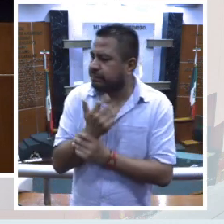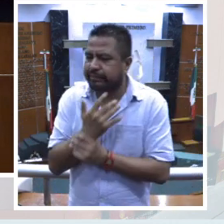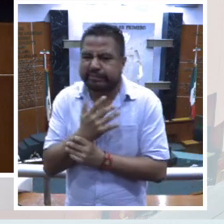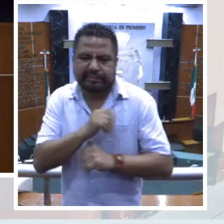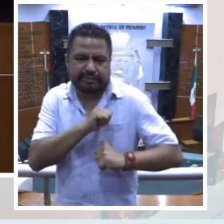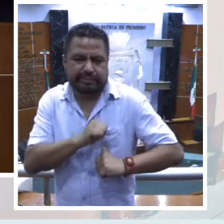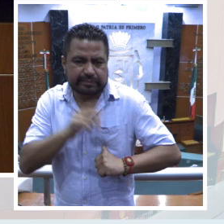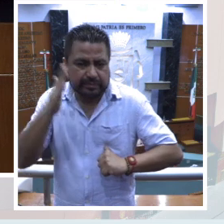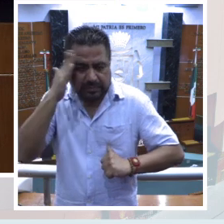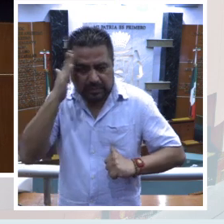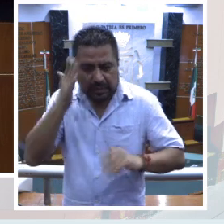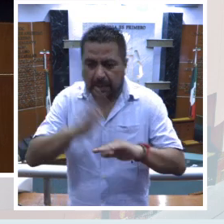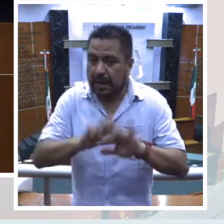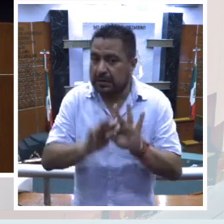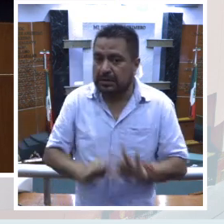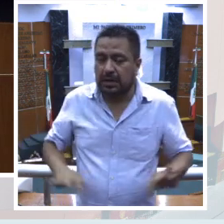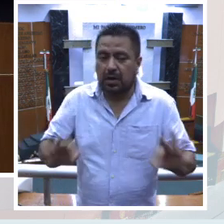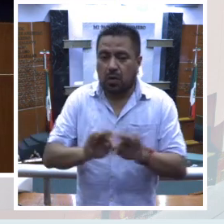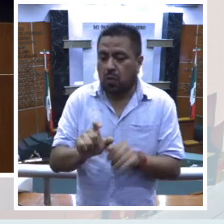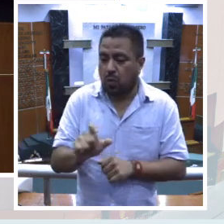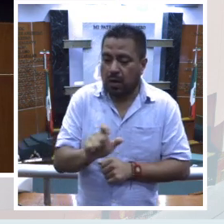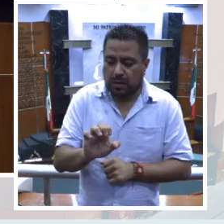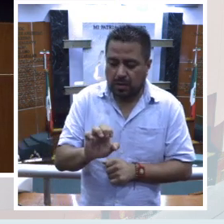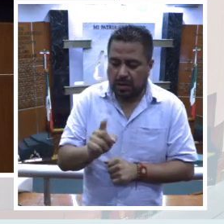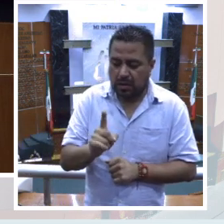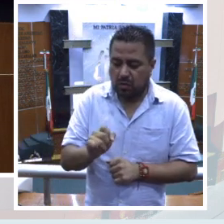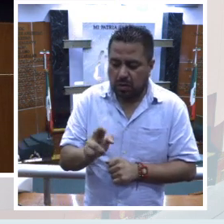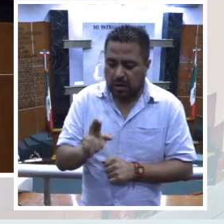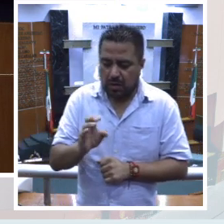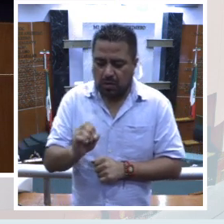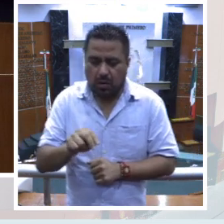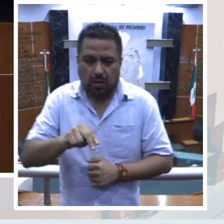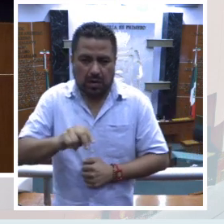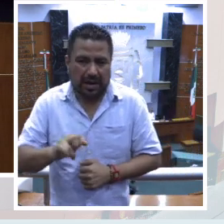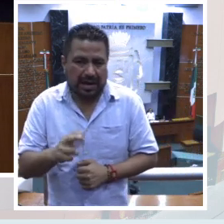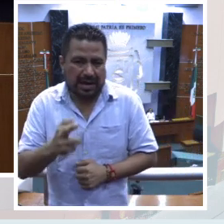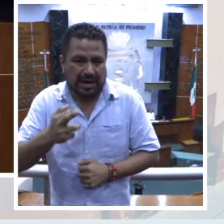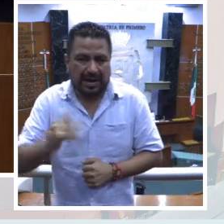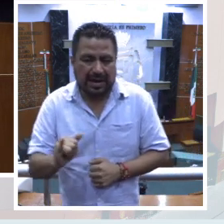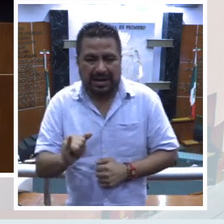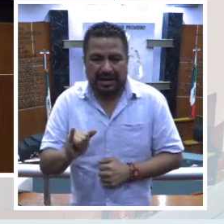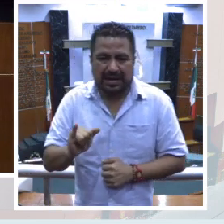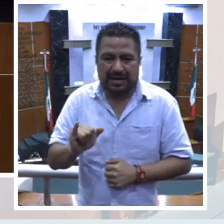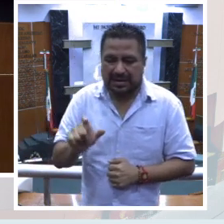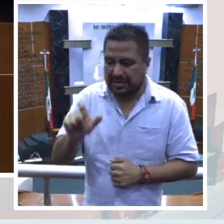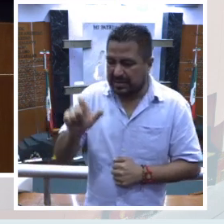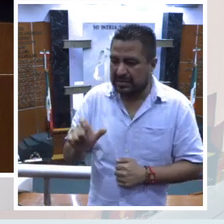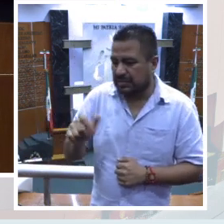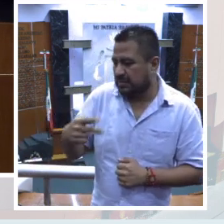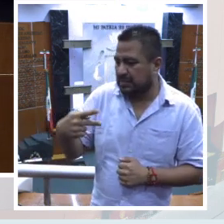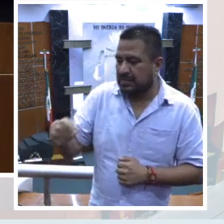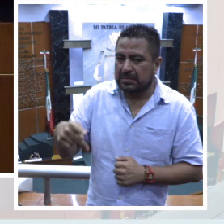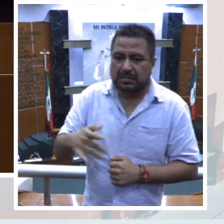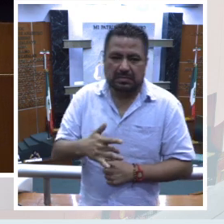importante como cuando Eduardo Neri de casta de hombres intrépidos